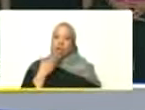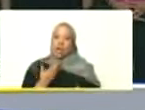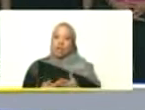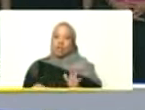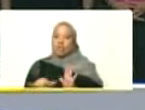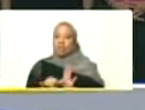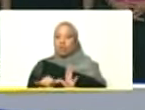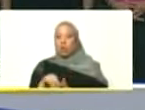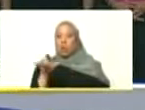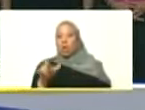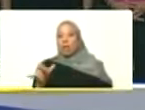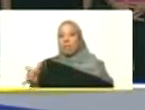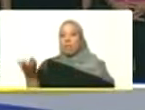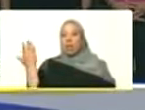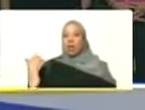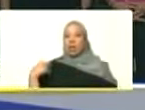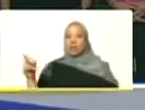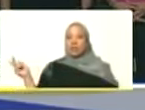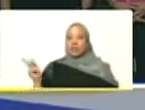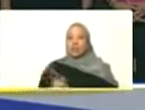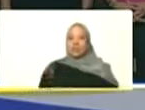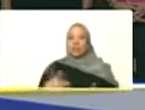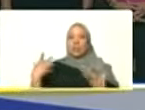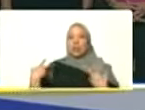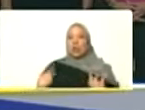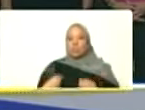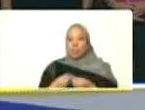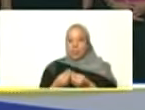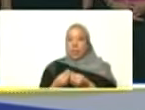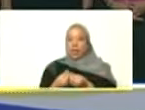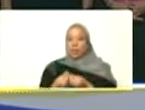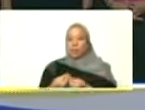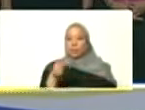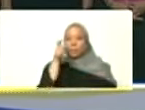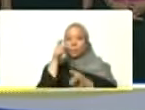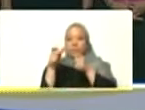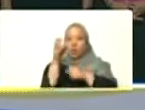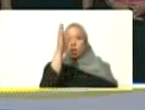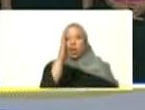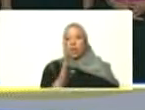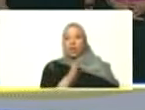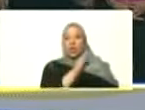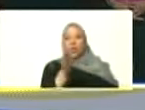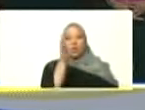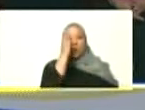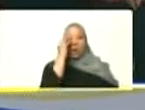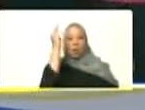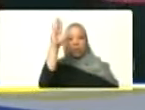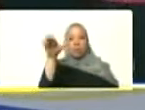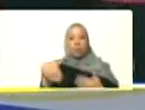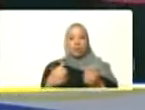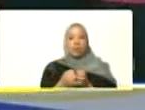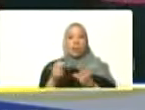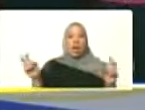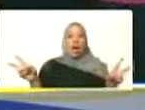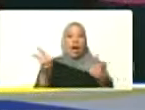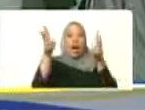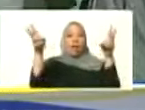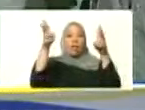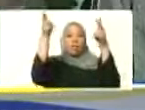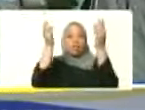vecinos y vecinas, pronto estaré por allá. Que Dios los bendiga, muchachos, muchachas. Hasta la victoria